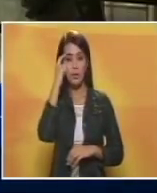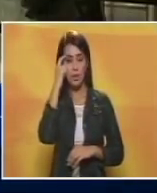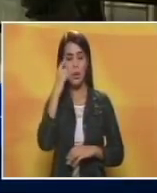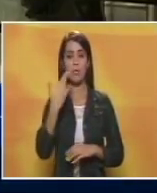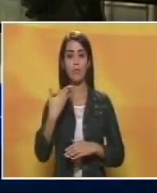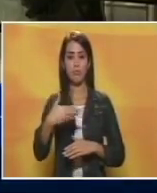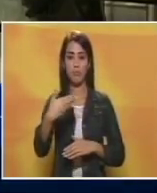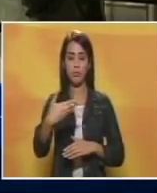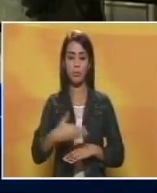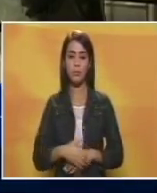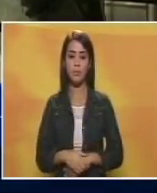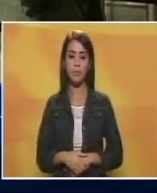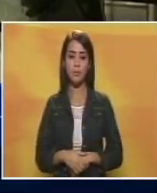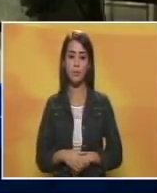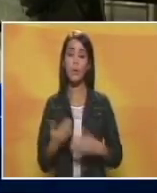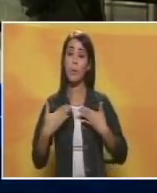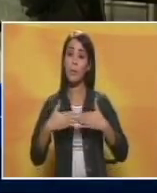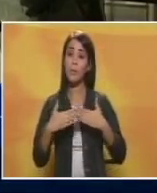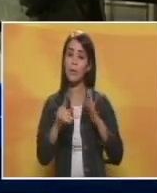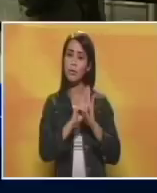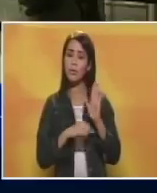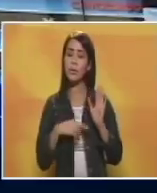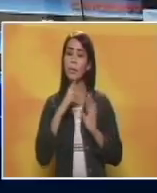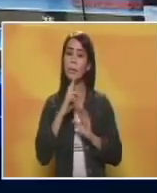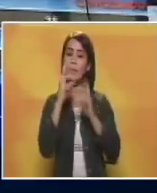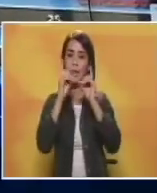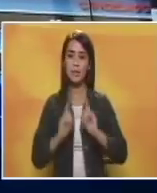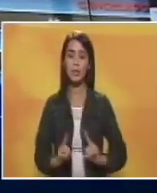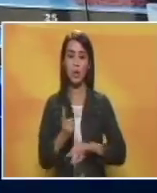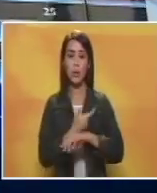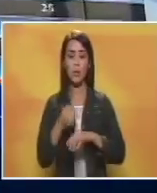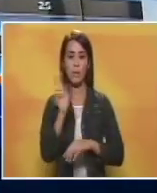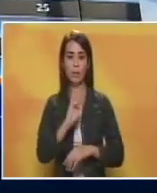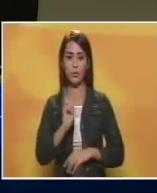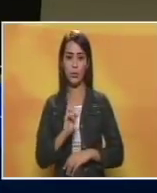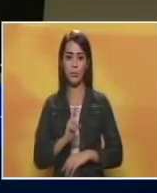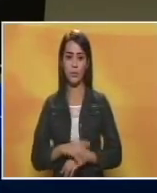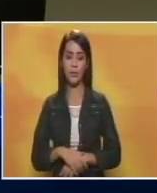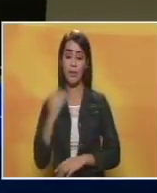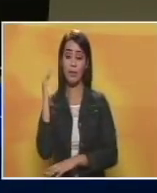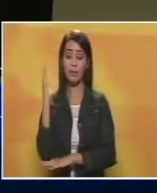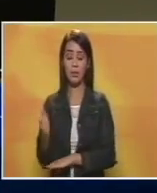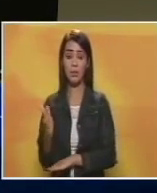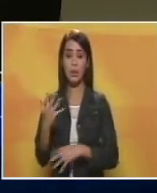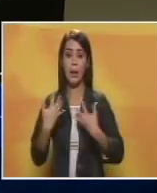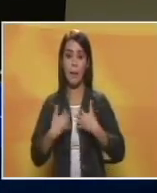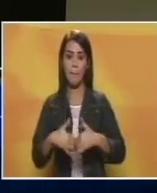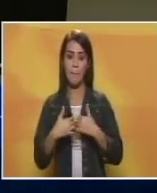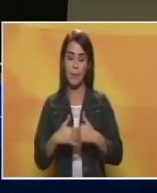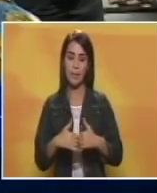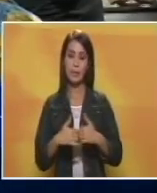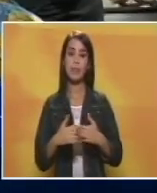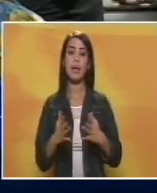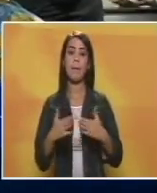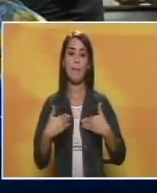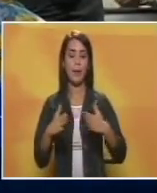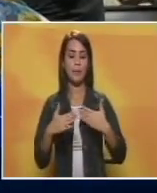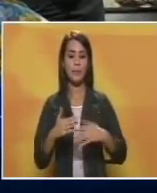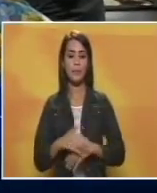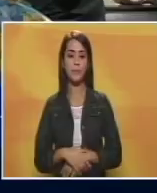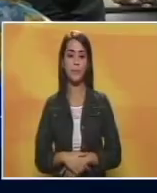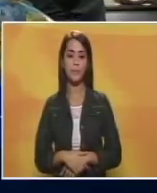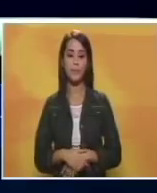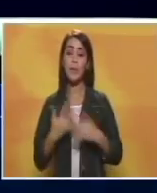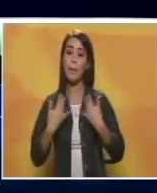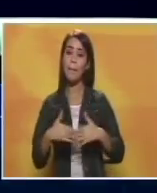la medida tomada por Panamá en respuesta a la decisión del gobierno de Venezuela de sancionar a empresas panameñas. Cabe destacar que entre